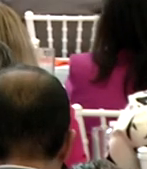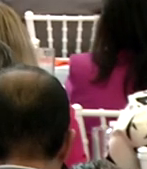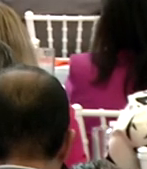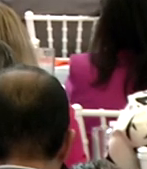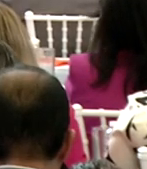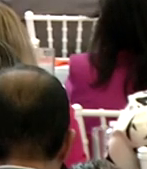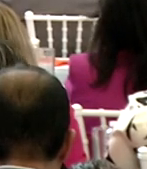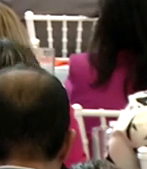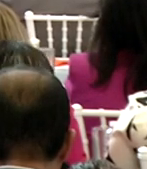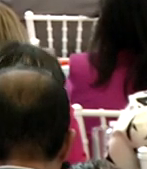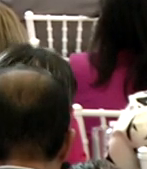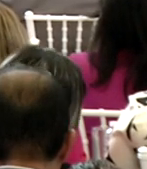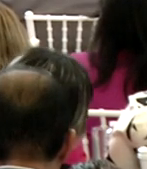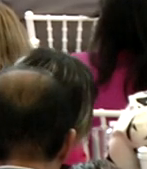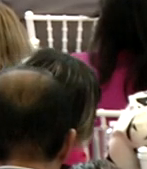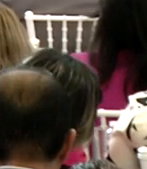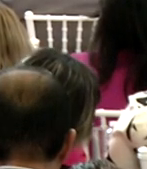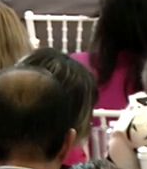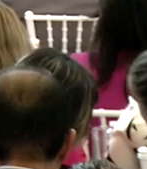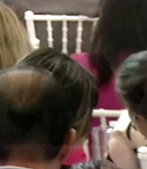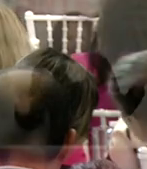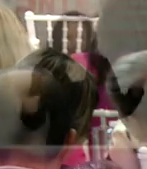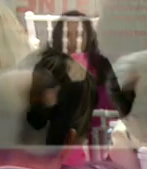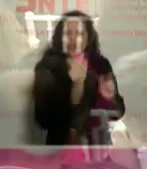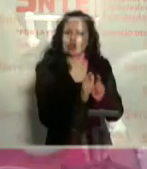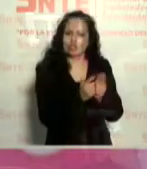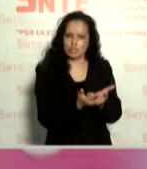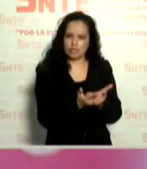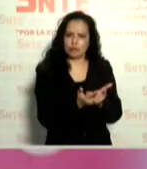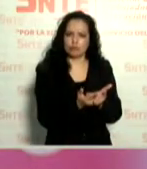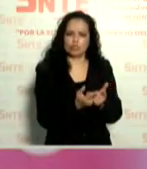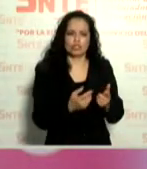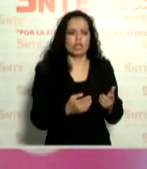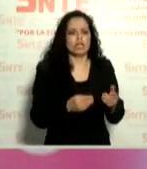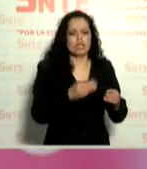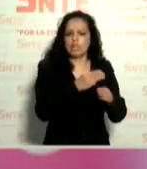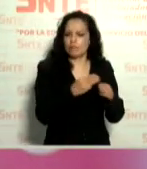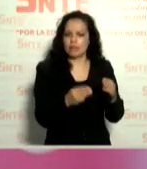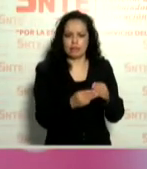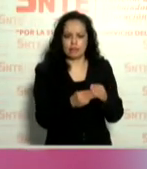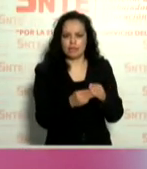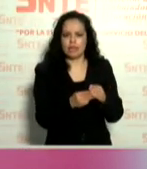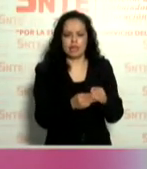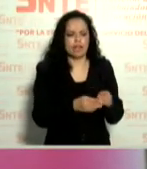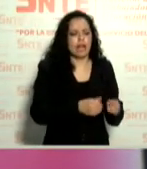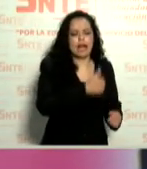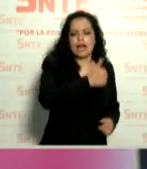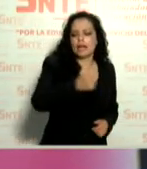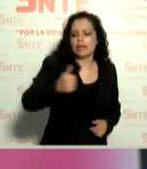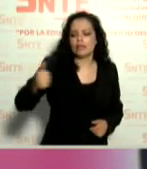entregaran los libros y materiales complementarios a los docentes y a cada alumno.